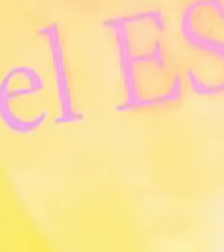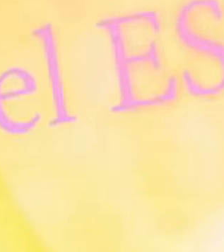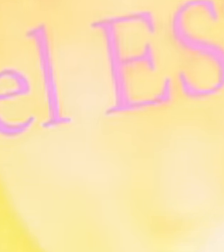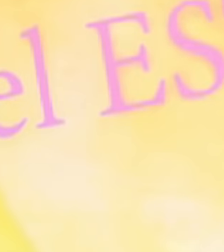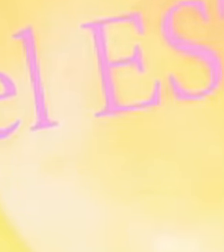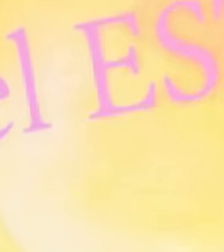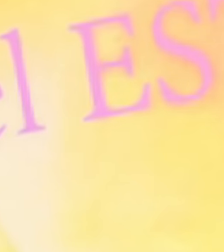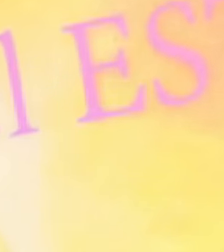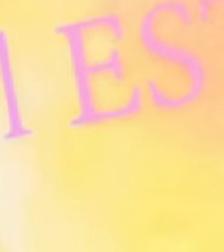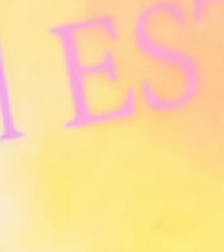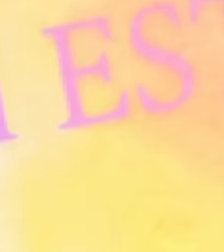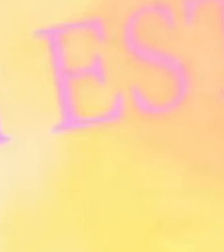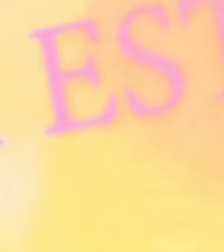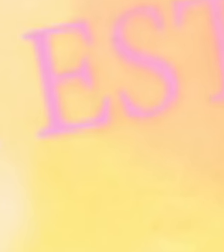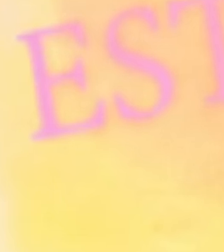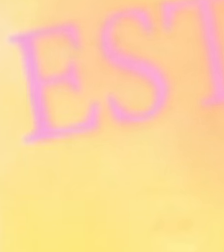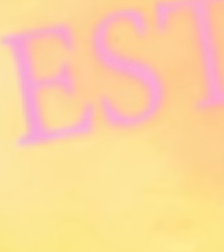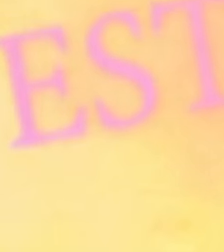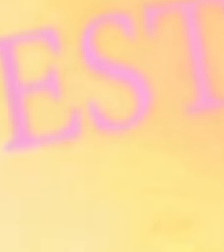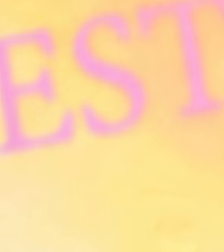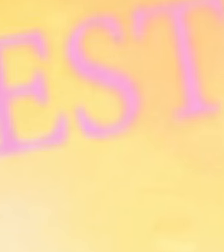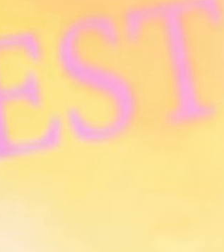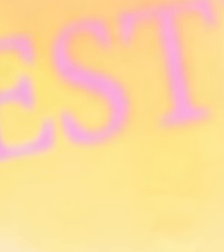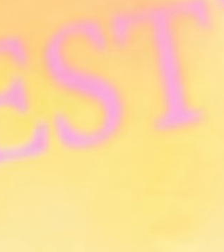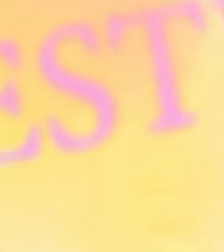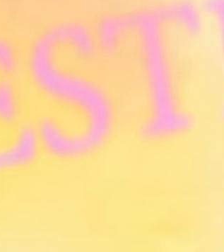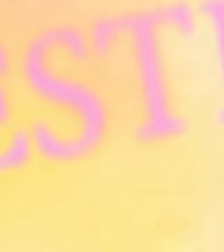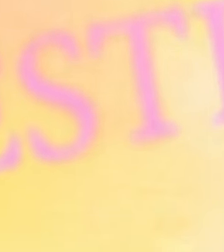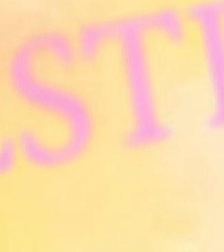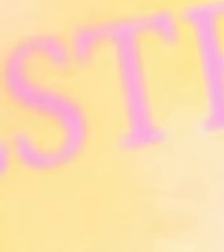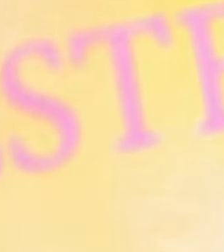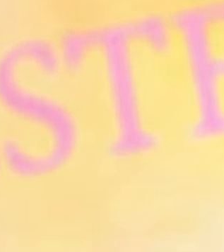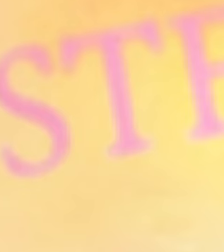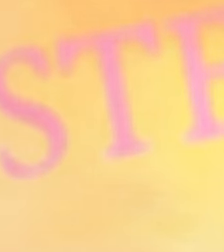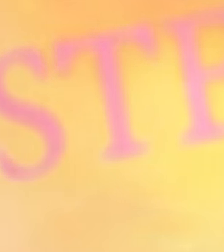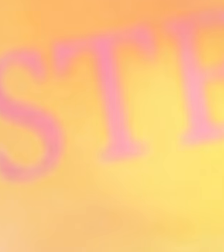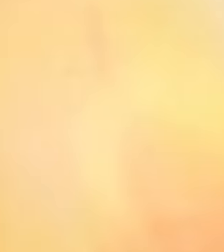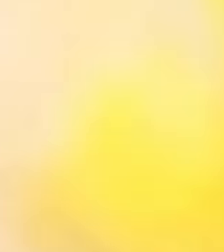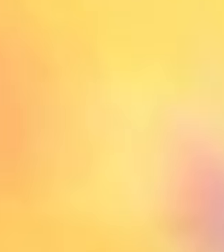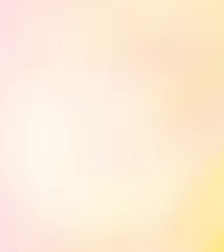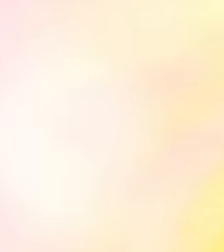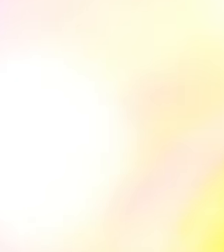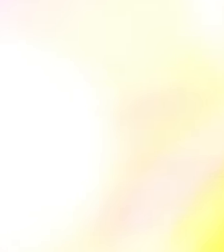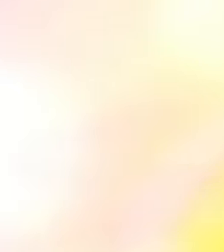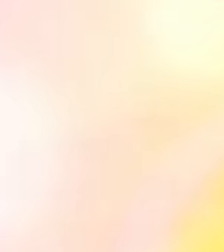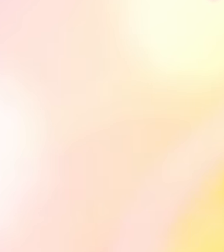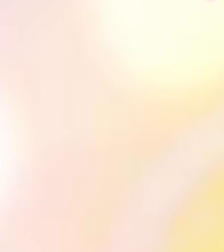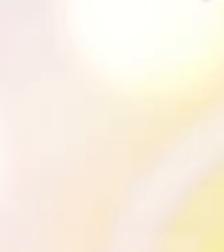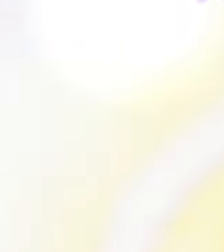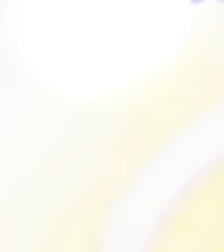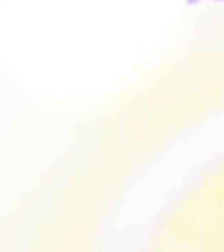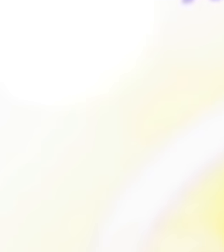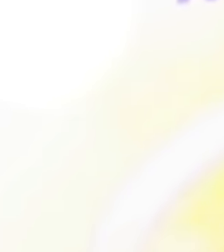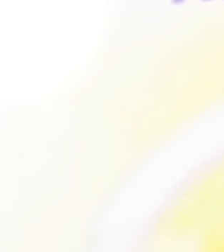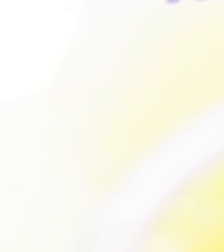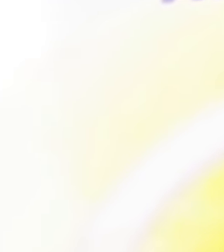enfermos, presos o imposibilitados de participar en la celebración de la misa, la televisión pública